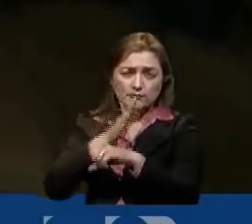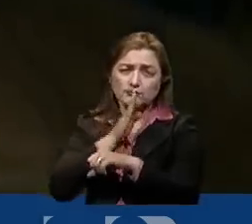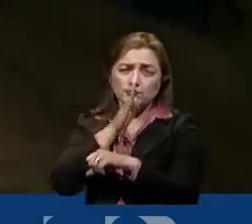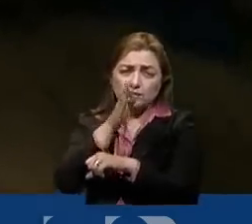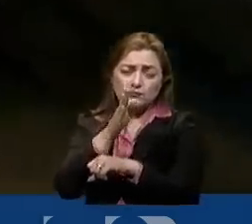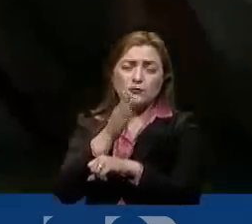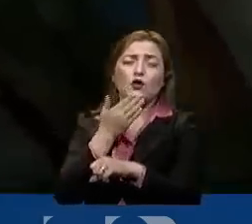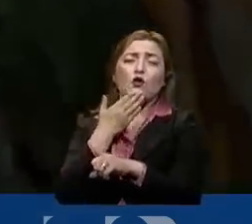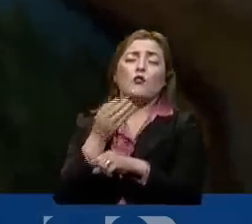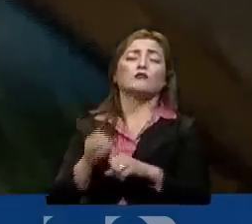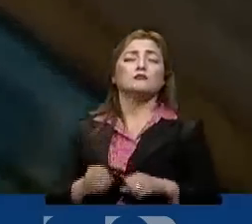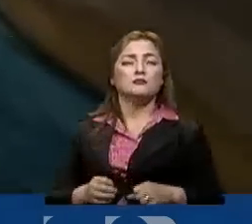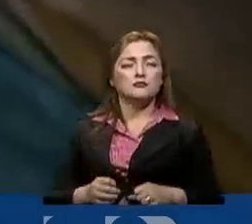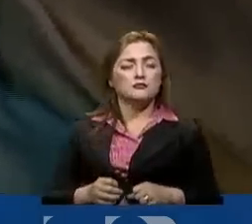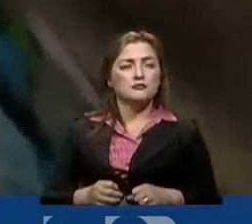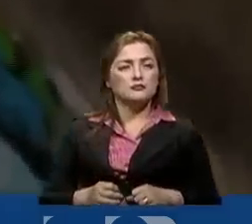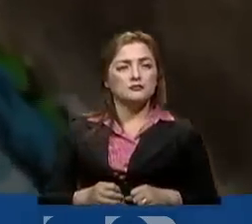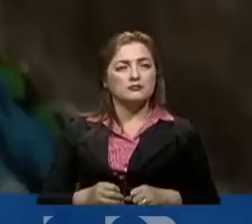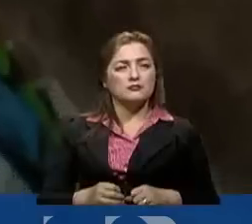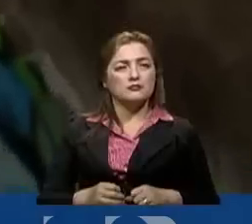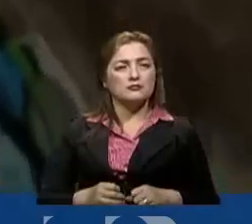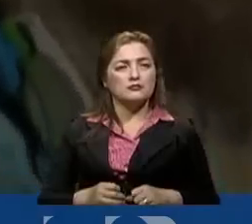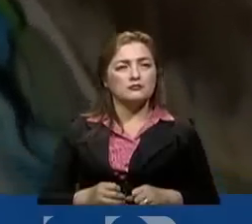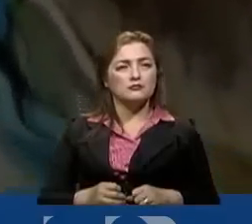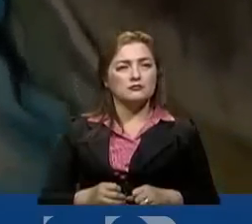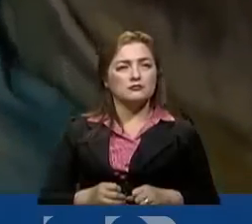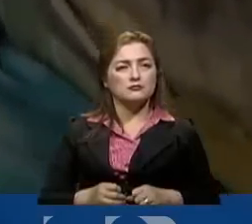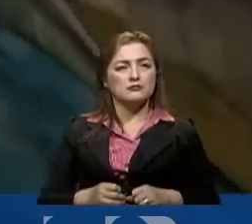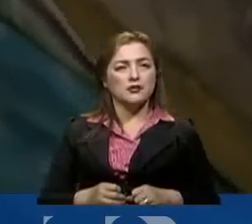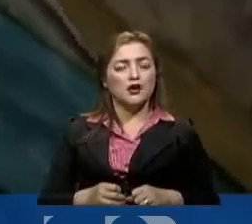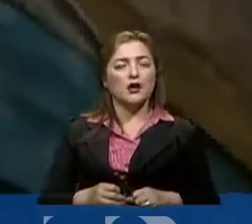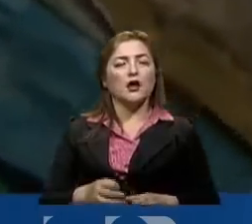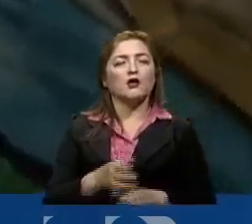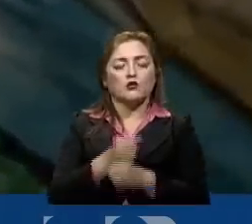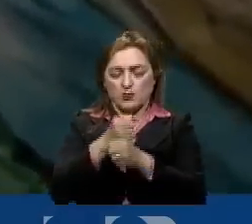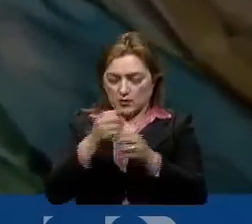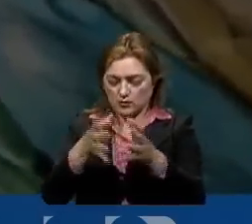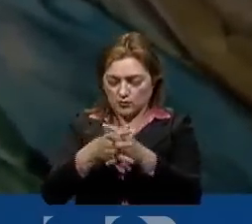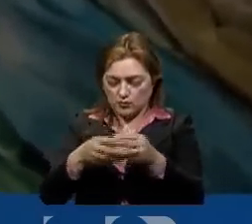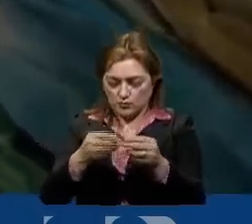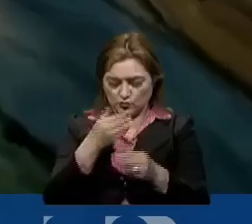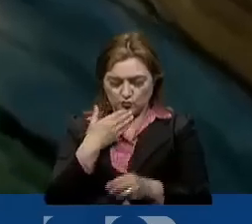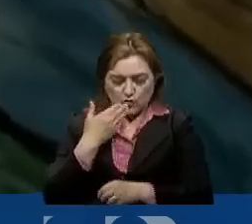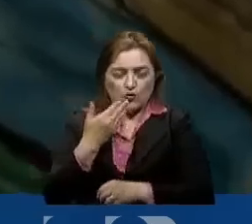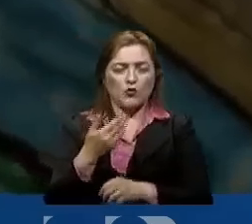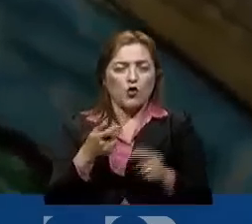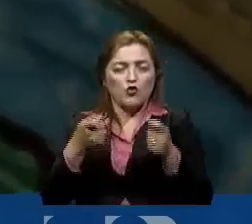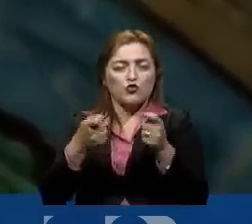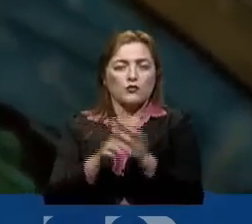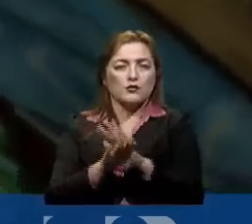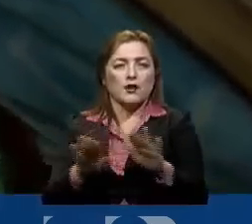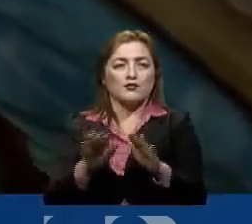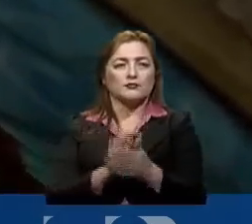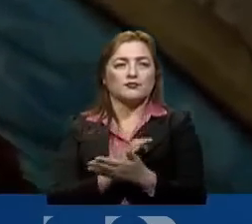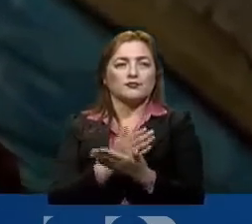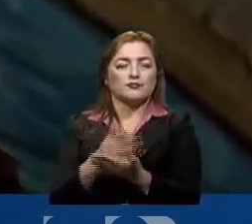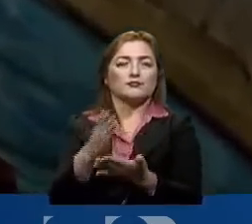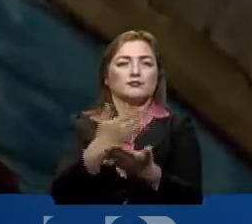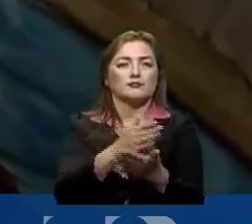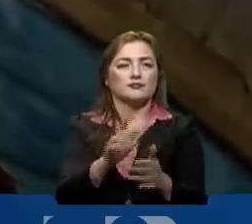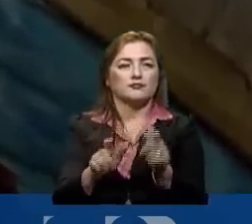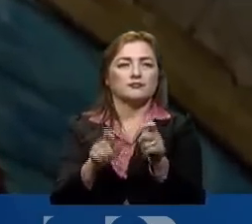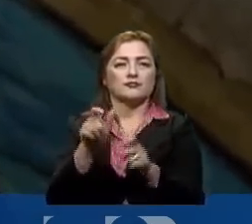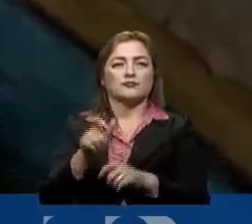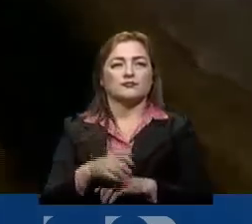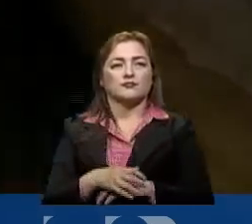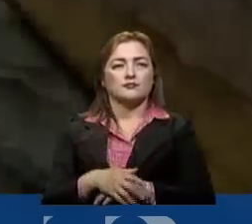autoridades, para ver cómo se puede recuperar estos espacios y que no queden en simple operativos? Porque lo preocupante es que ustedes hacen el trabajo, la policía hace